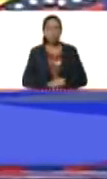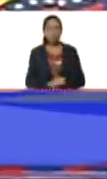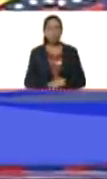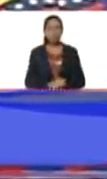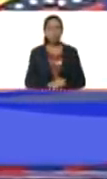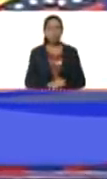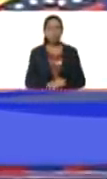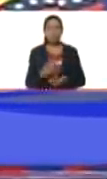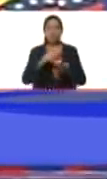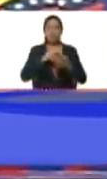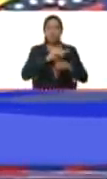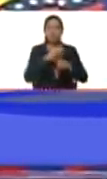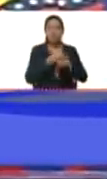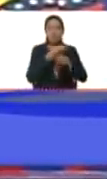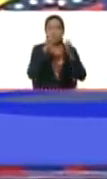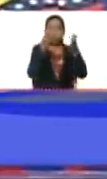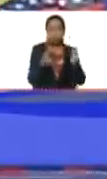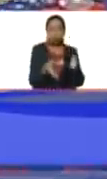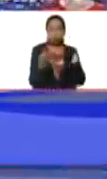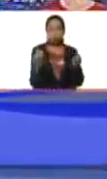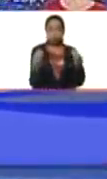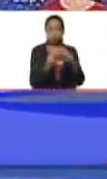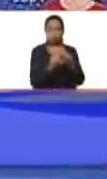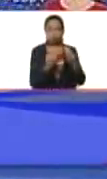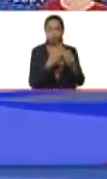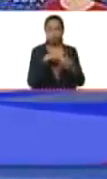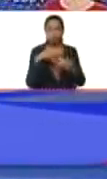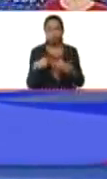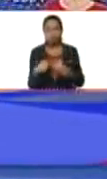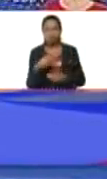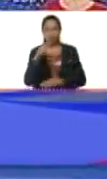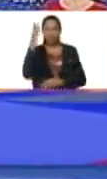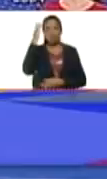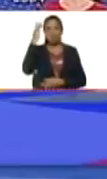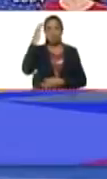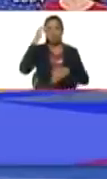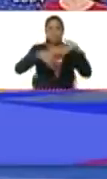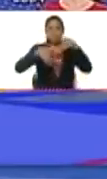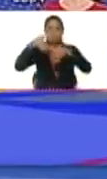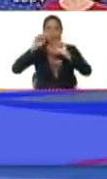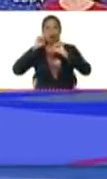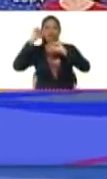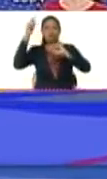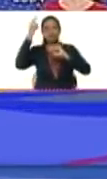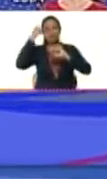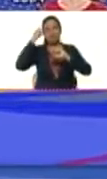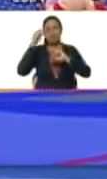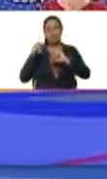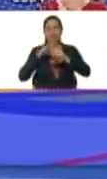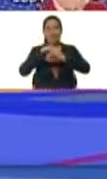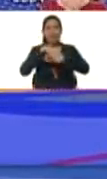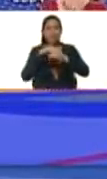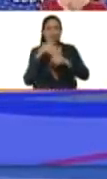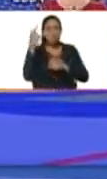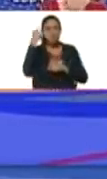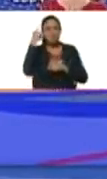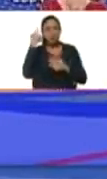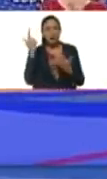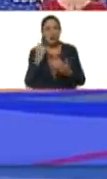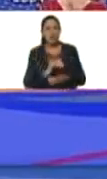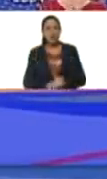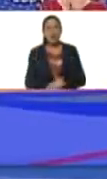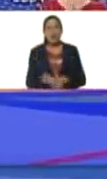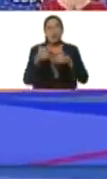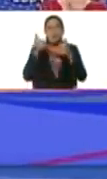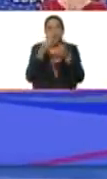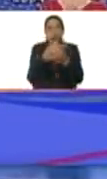Aquí está nuestro gobernador, que sabe lo que es ganar elecciones, Héctor Rodríguez. Está muy bien